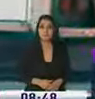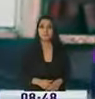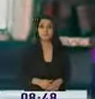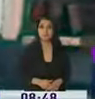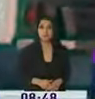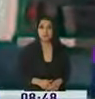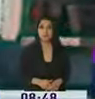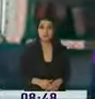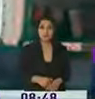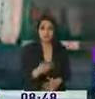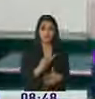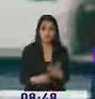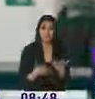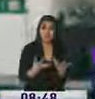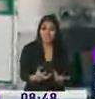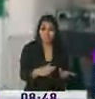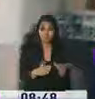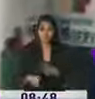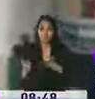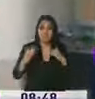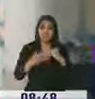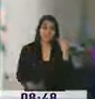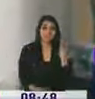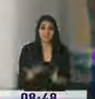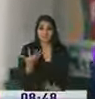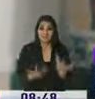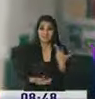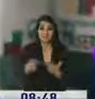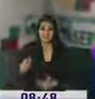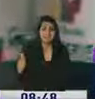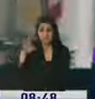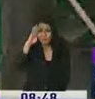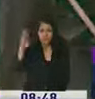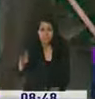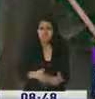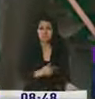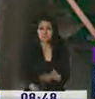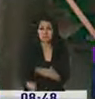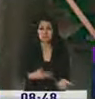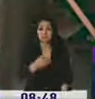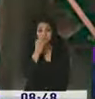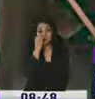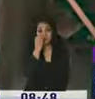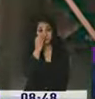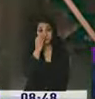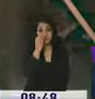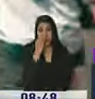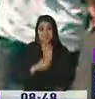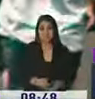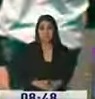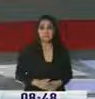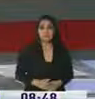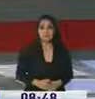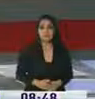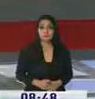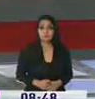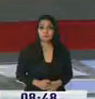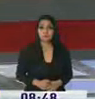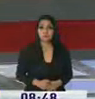Que intentó matar a sus hijos y quiso incendiar la casa con los policías en el interior, informó Charlie Pisa.